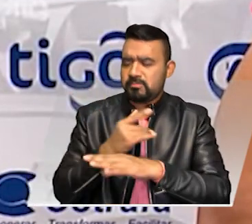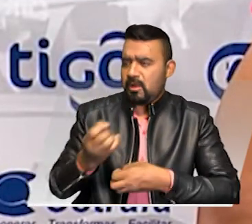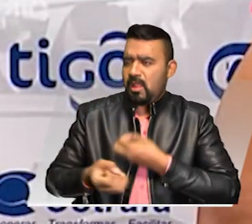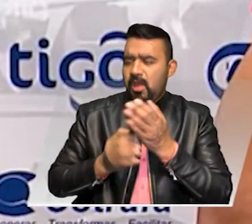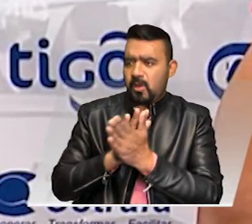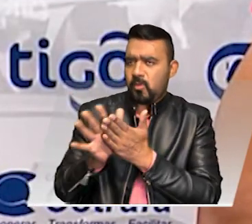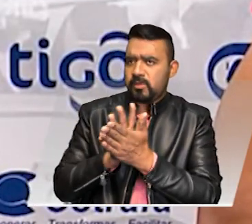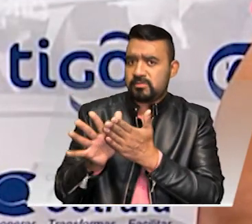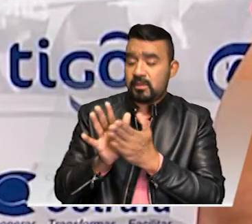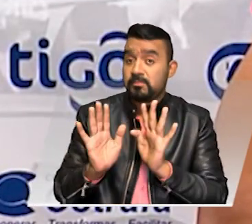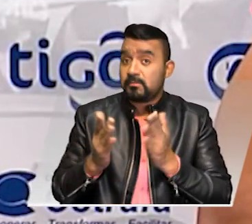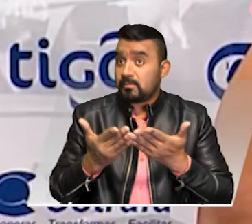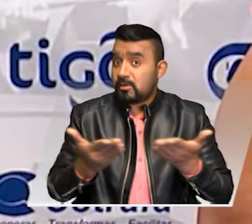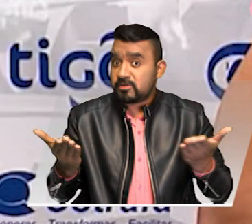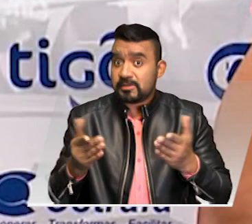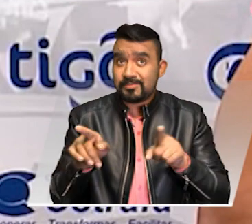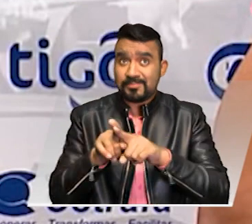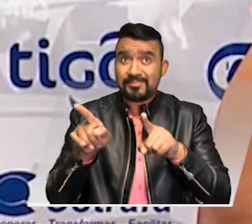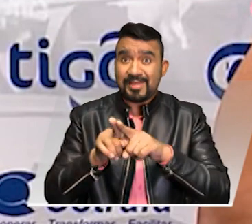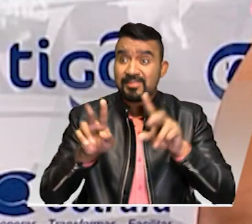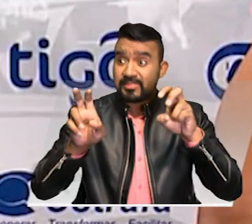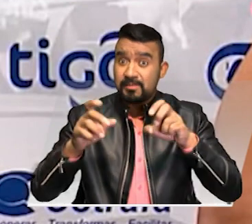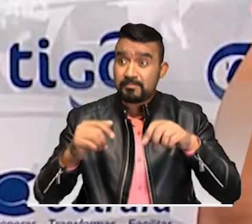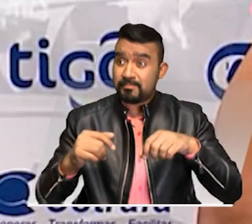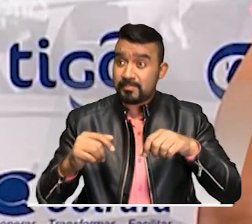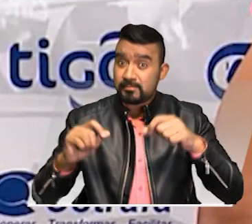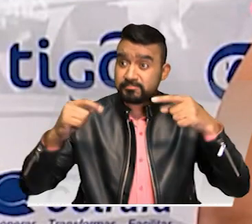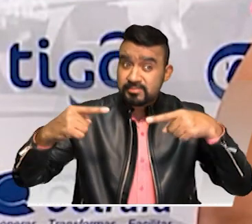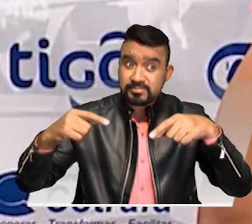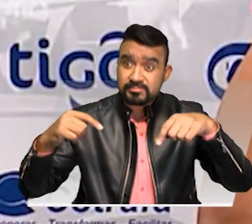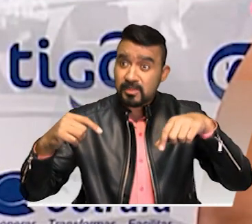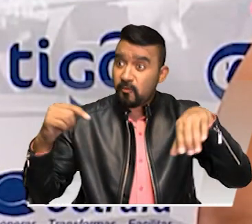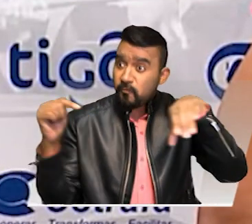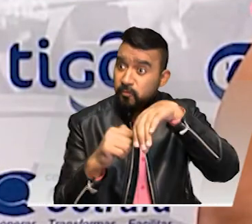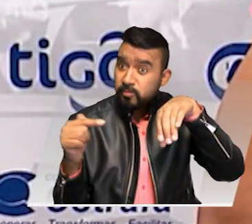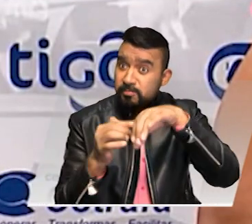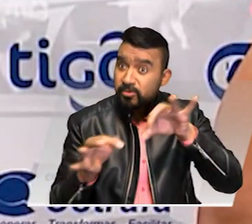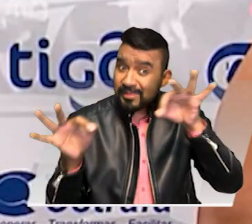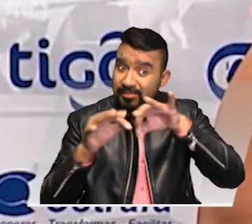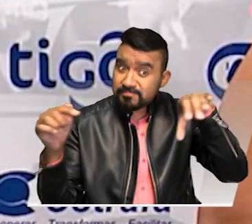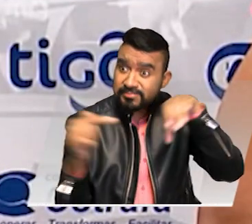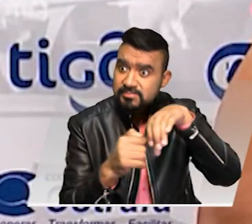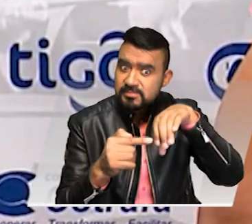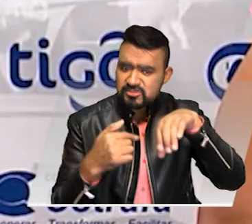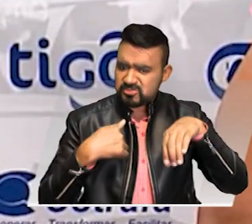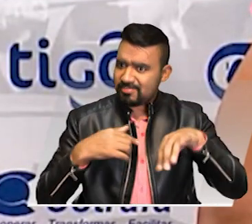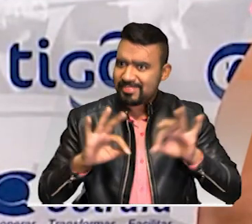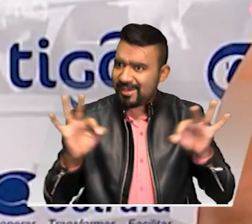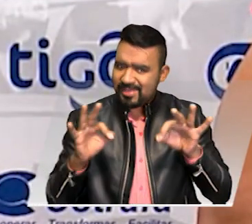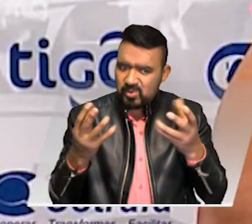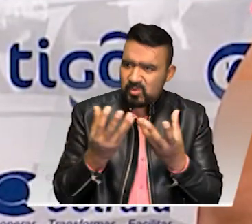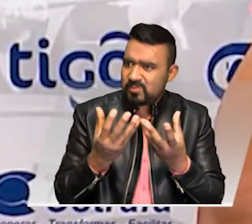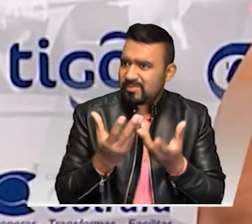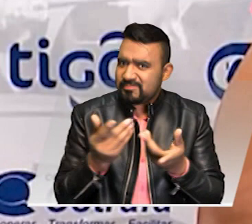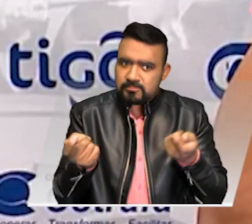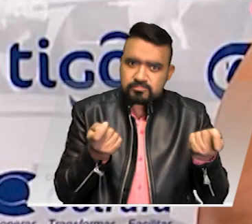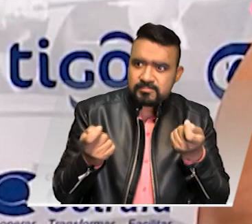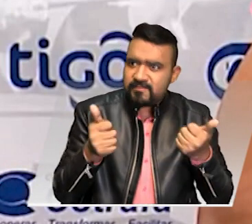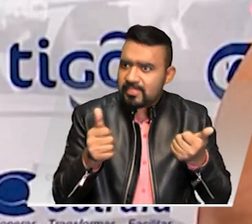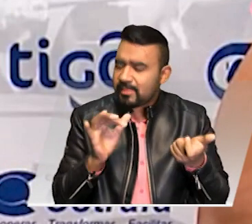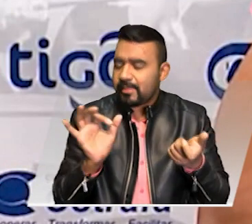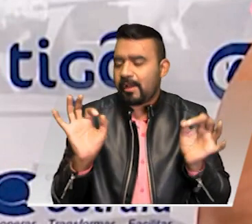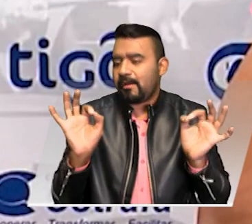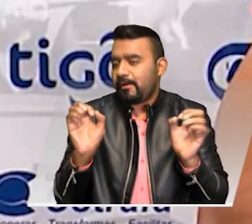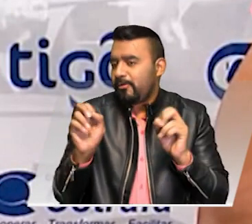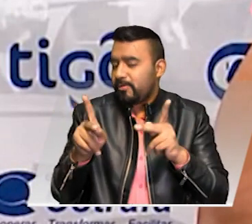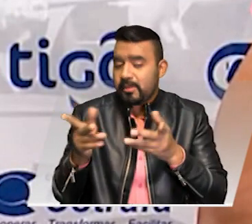si el fútbol es de resultados, yo no estoy dando resultados. Entonces hay que esperar que los muchachos